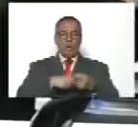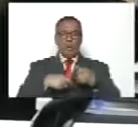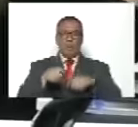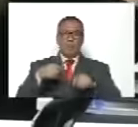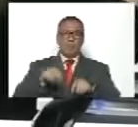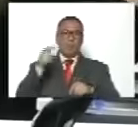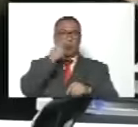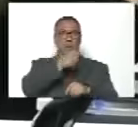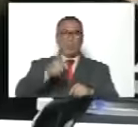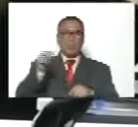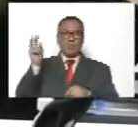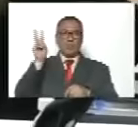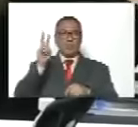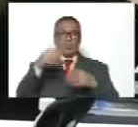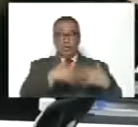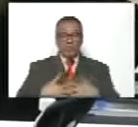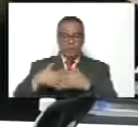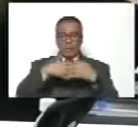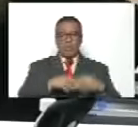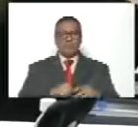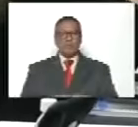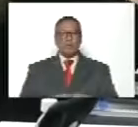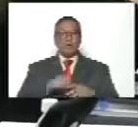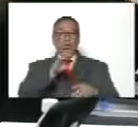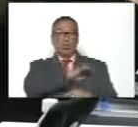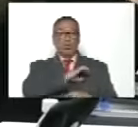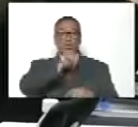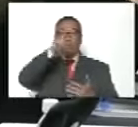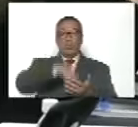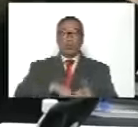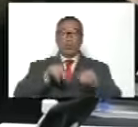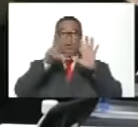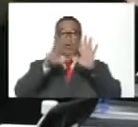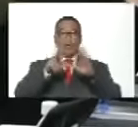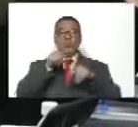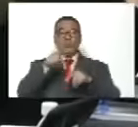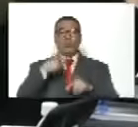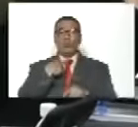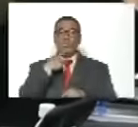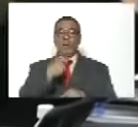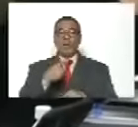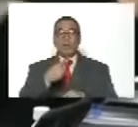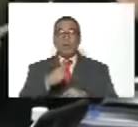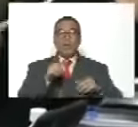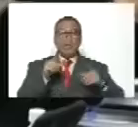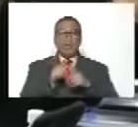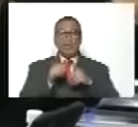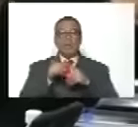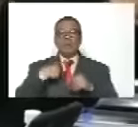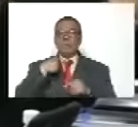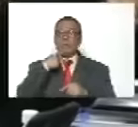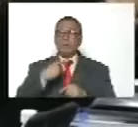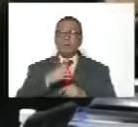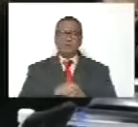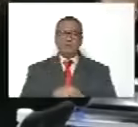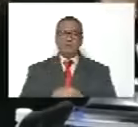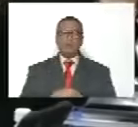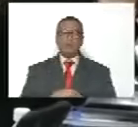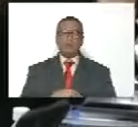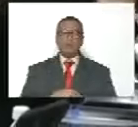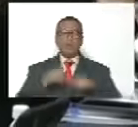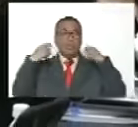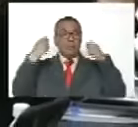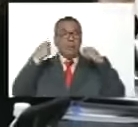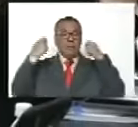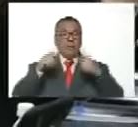pueblo del gobierno norteamericano. En enero de 2018, una declaración del Departamento de Estado dice lo siguiente: La